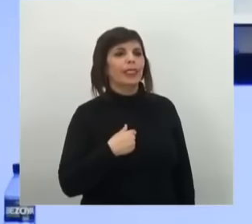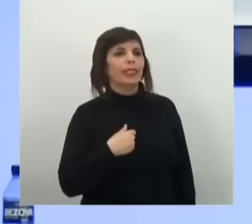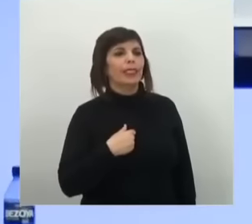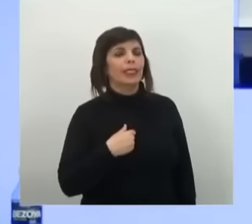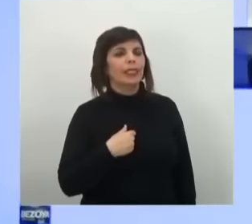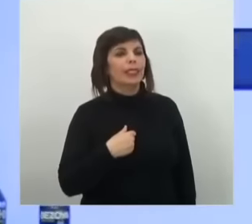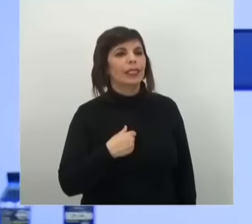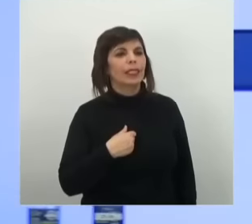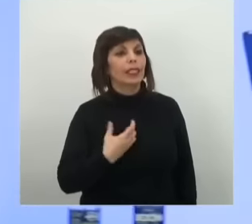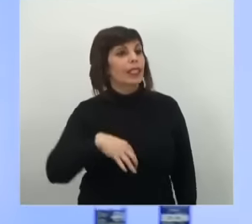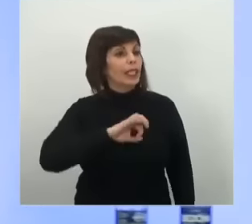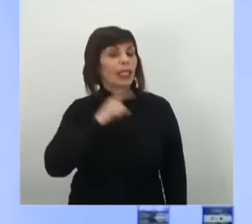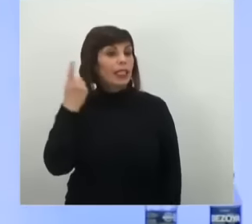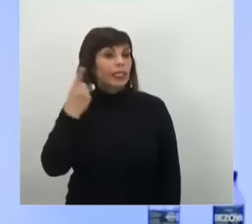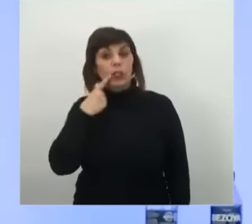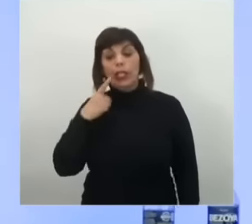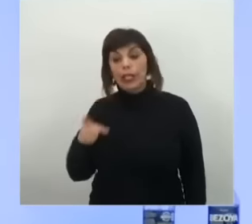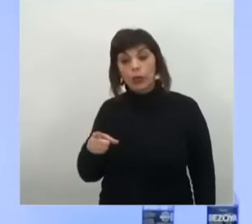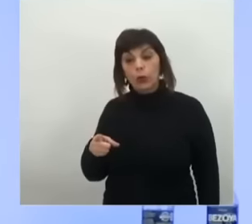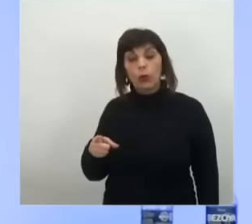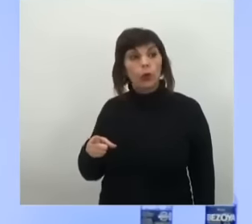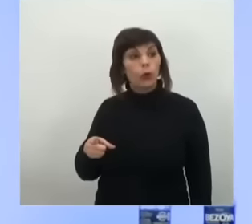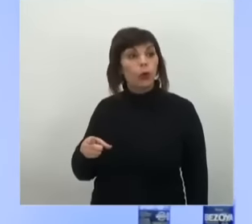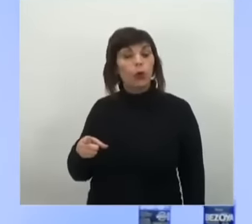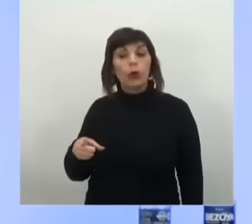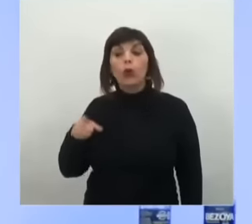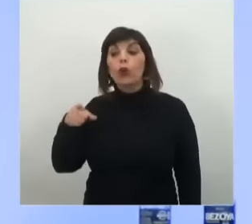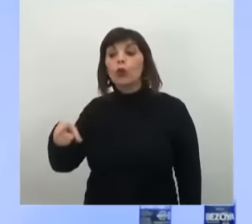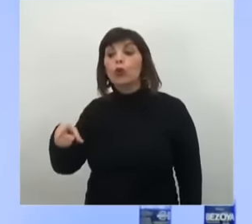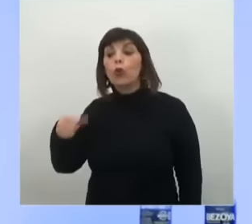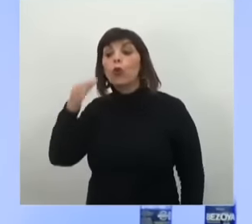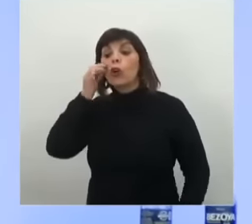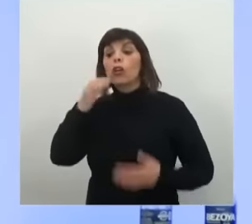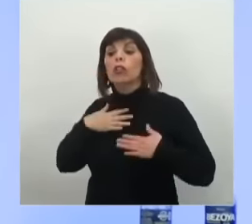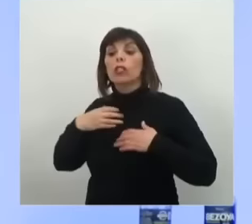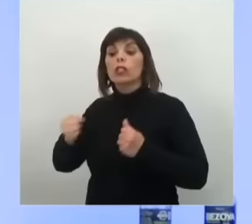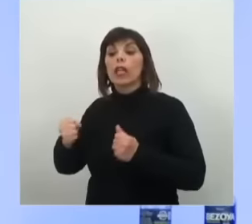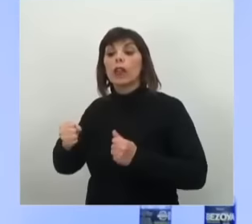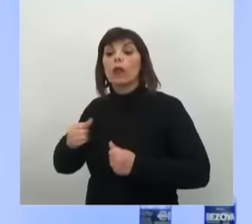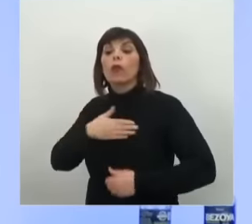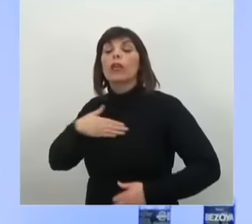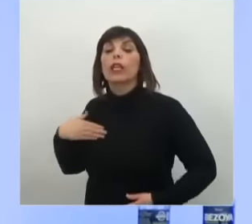entonces Señor hizo esa pregunta pero aquel hombre dijo Es que no tengo a nadie porque cuando